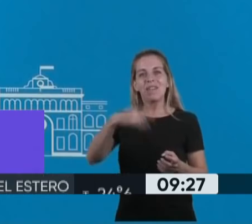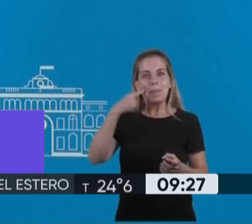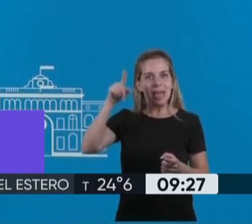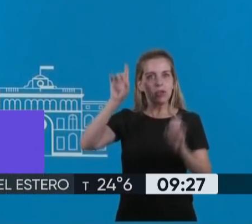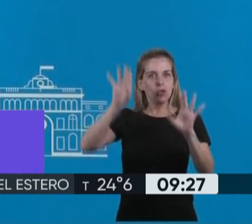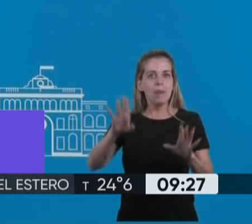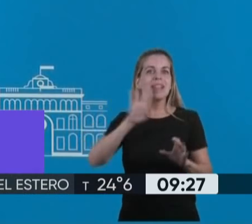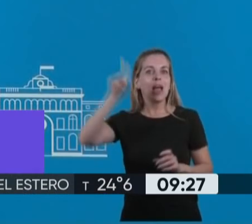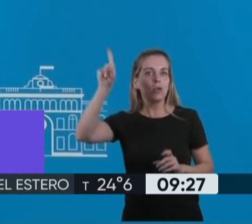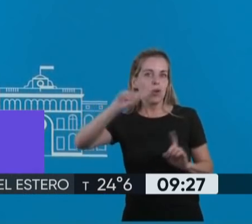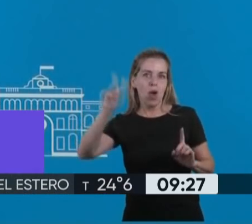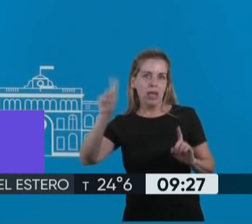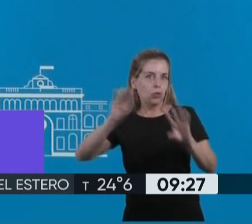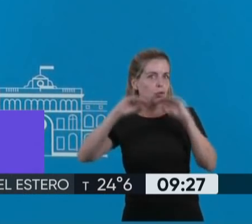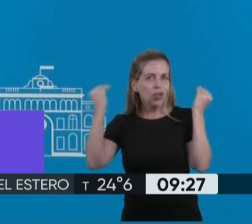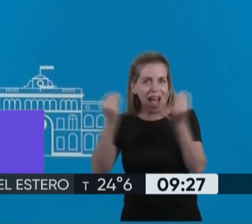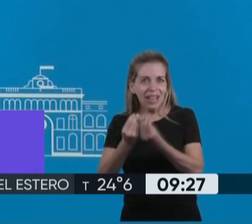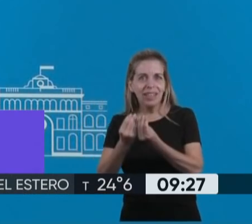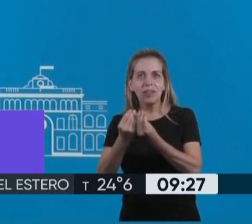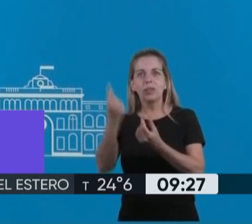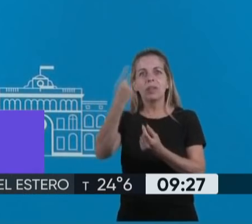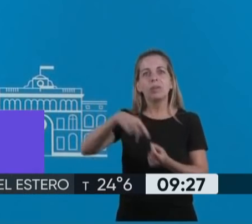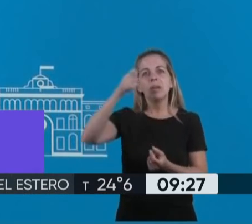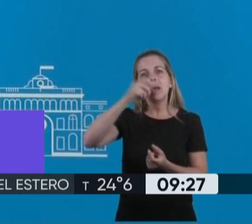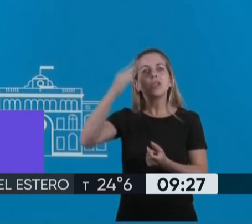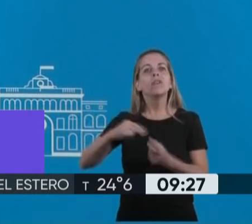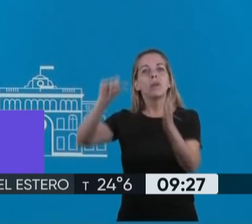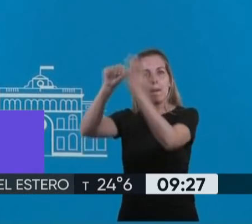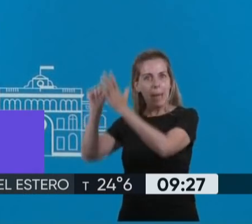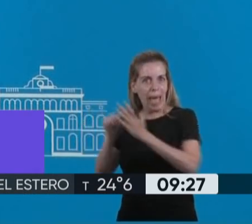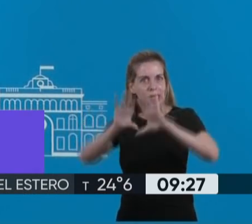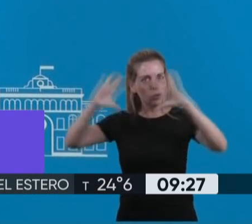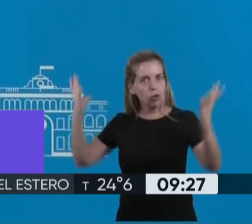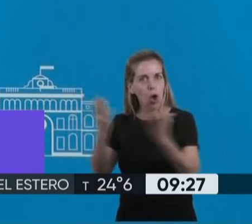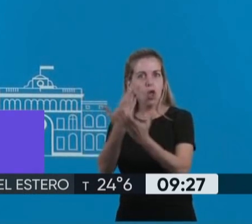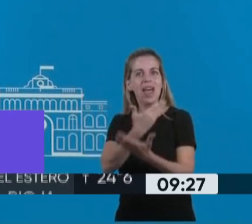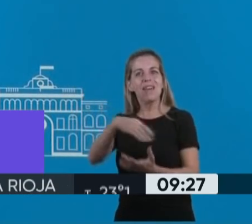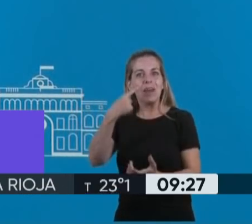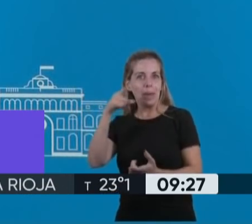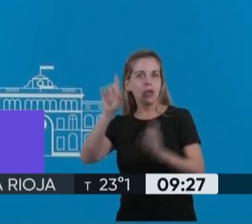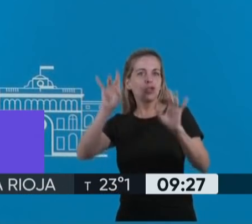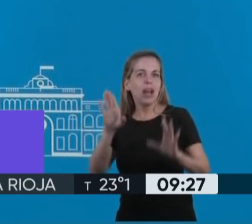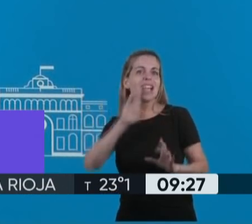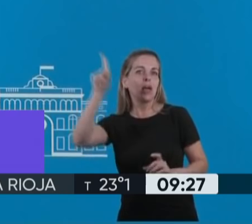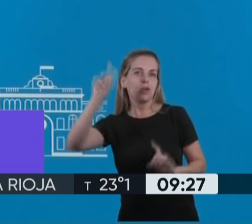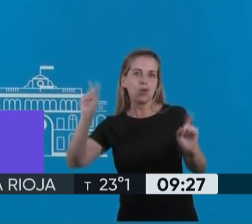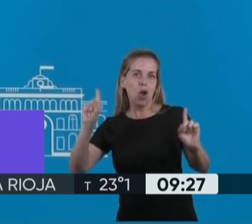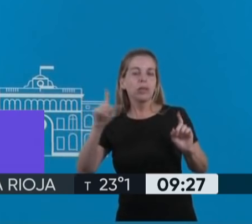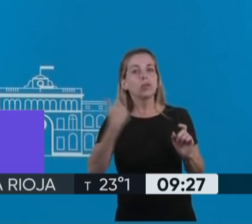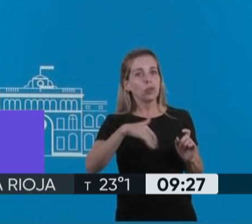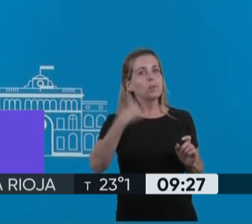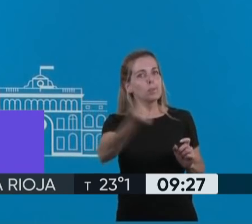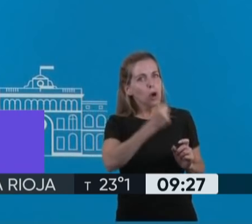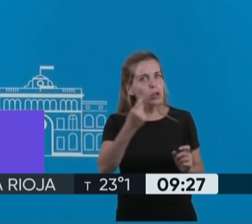negociar con los 129 países que componen el Fondo Monetario Internacional, y que por lo tanto de esto se trata, de mostrarnos como Estado-nación con una